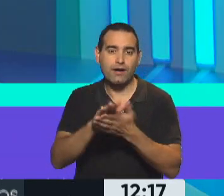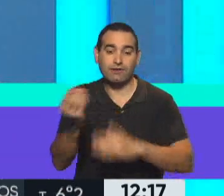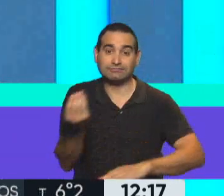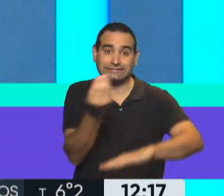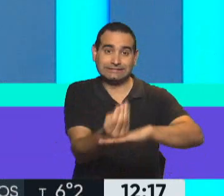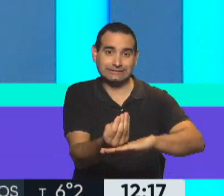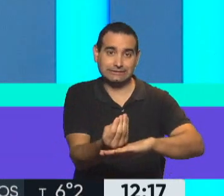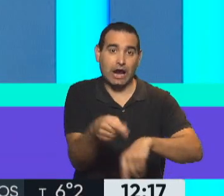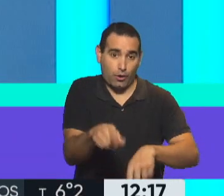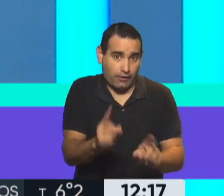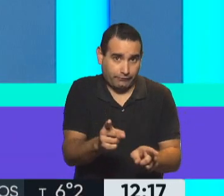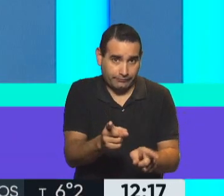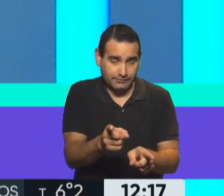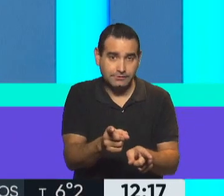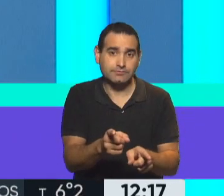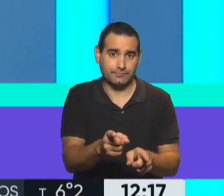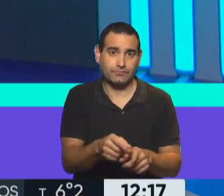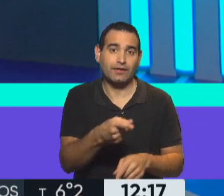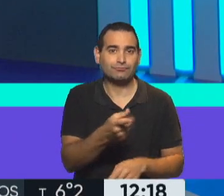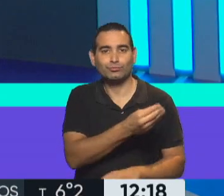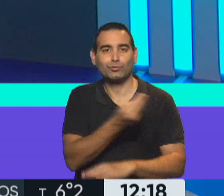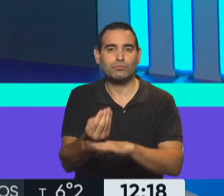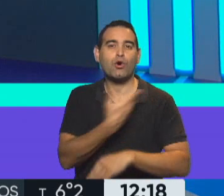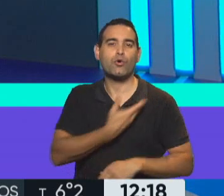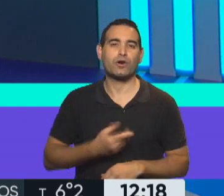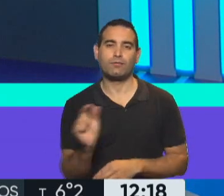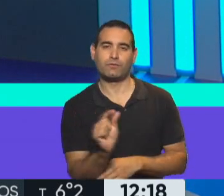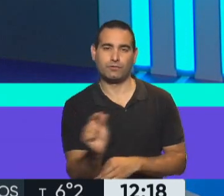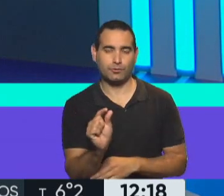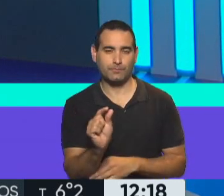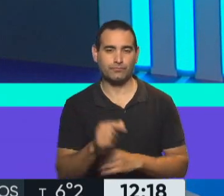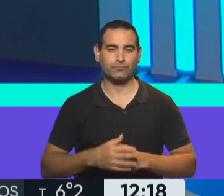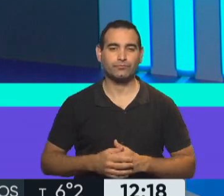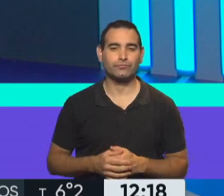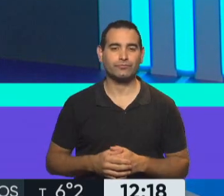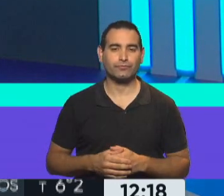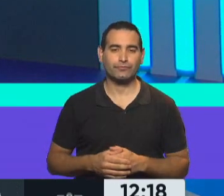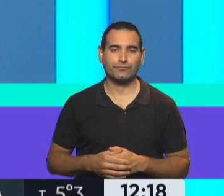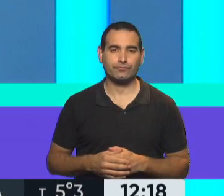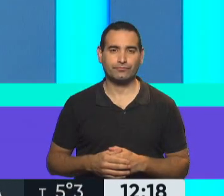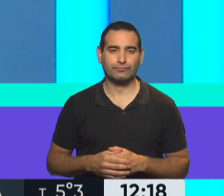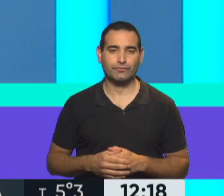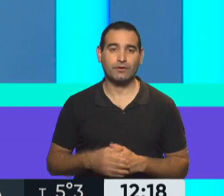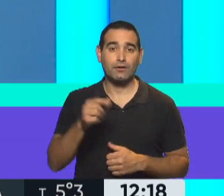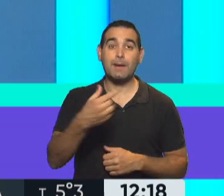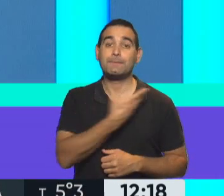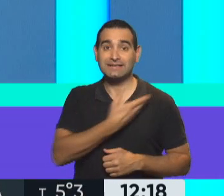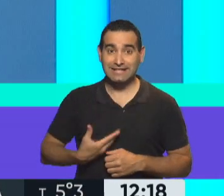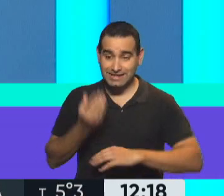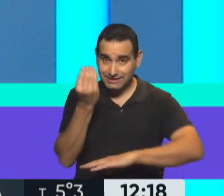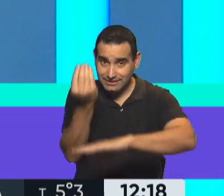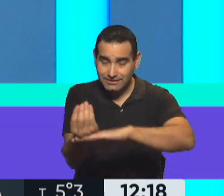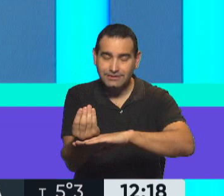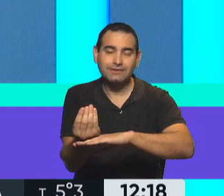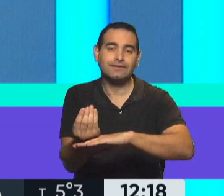por el momento a cargo de la evidencia no claro josep que en realidad para ser presidente debería